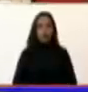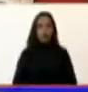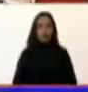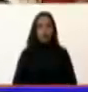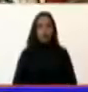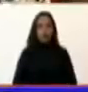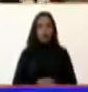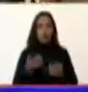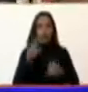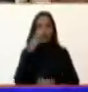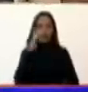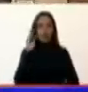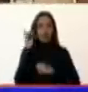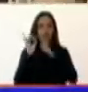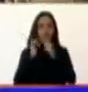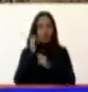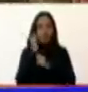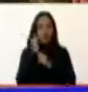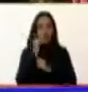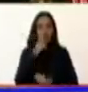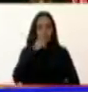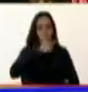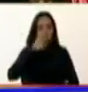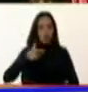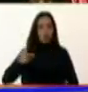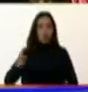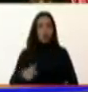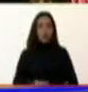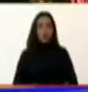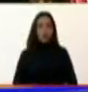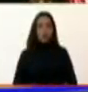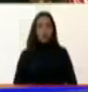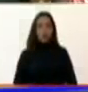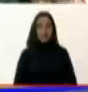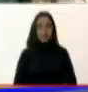Vamos a ver un video para que nuestro pueblo,